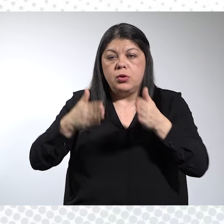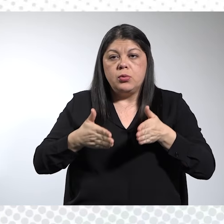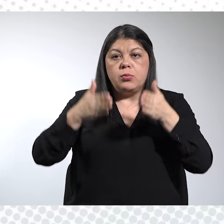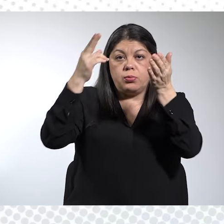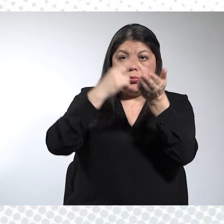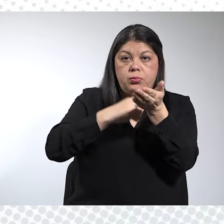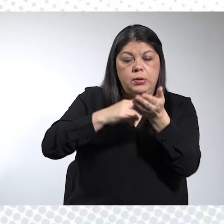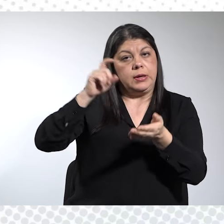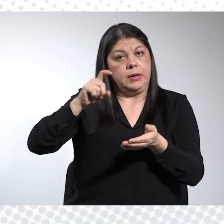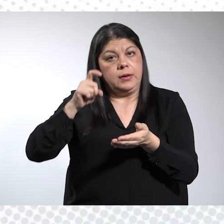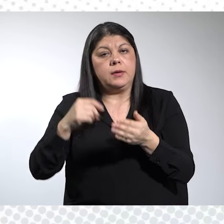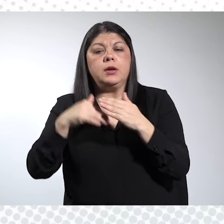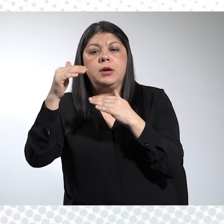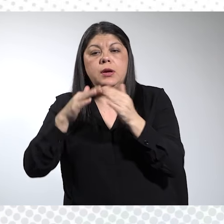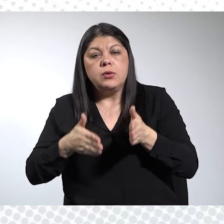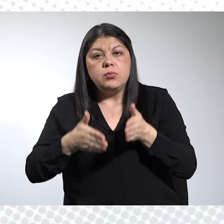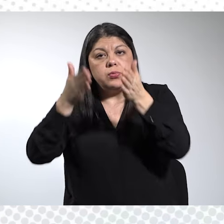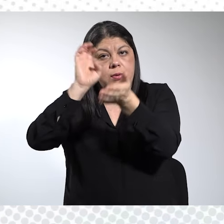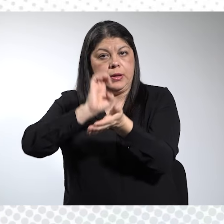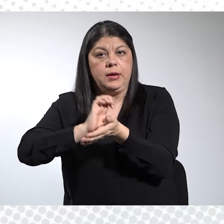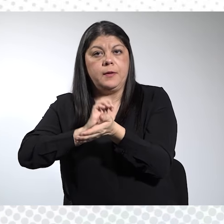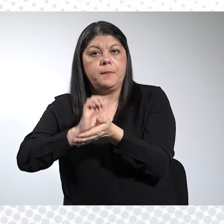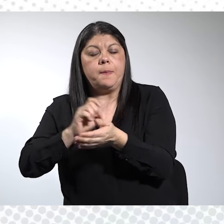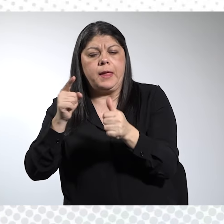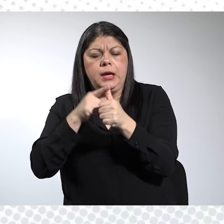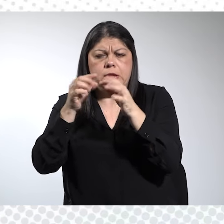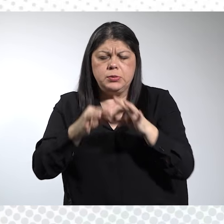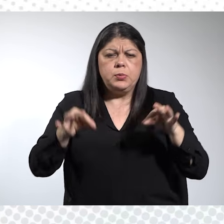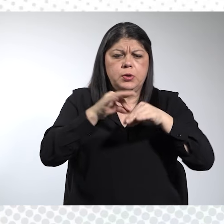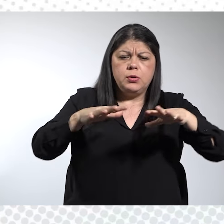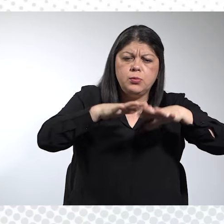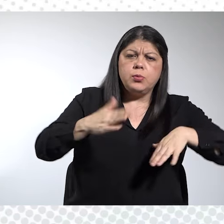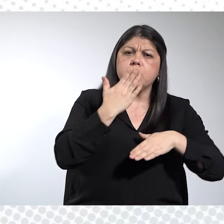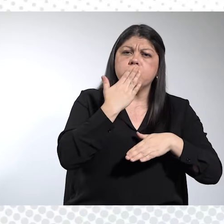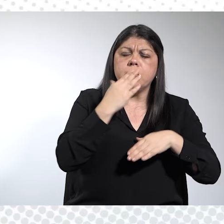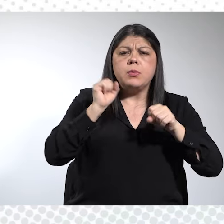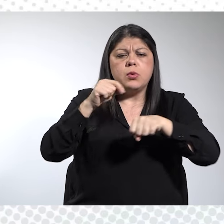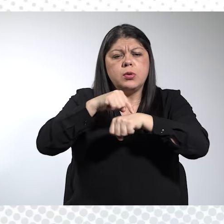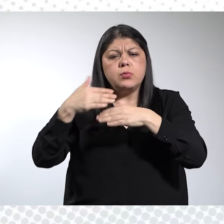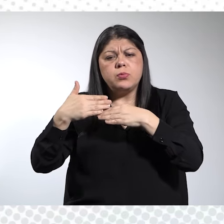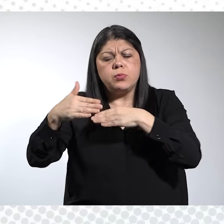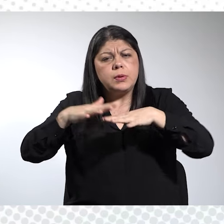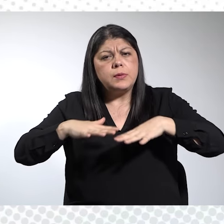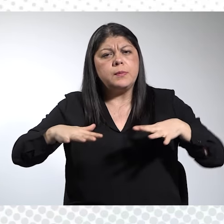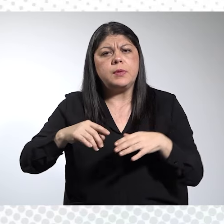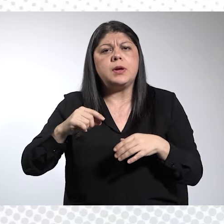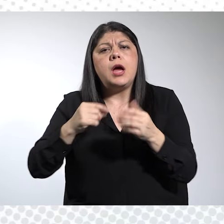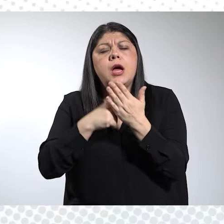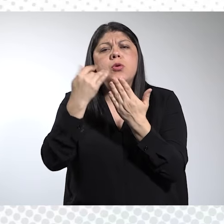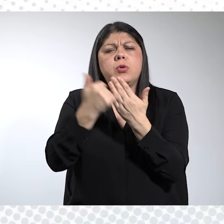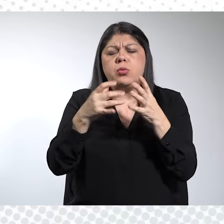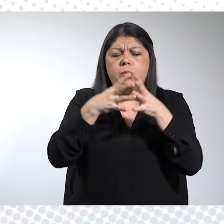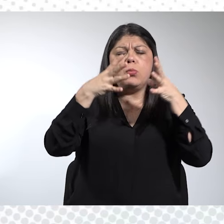infraestructura hospitalaria necesaria, la infraestructura en EVAIS que tienen prioridad en estas zonas para poder acortar estos espacios. Hay